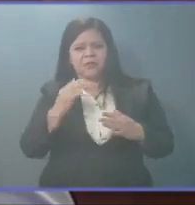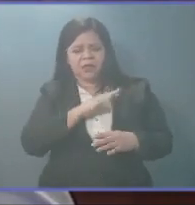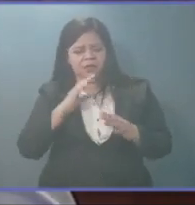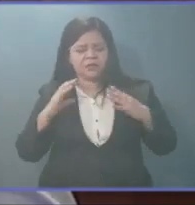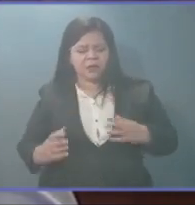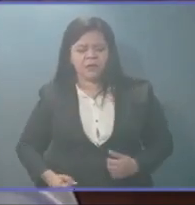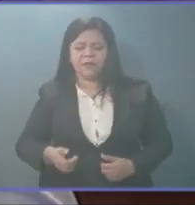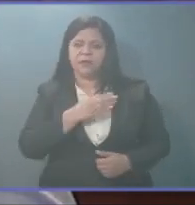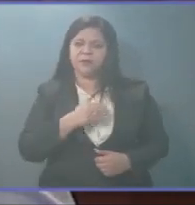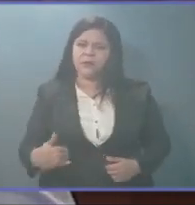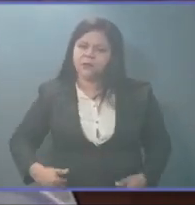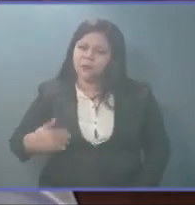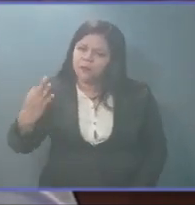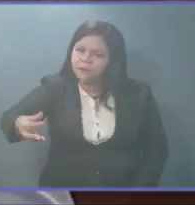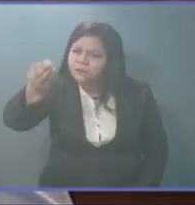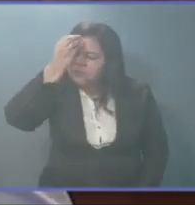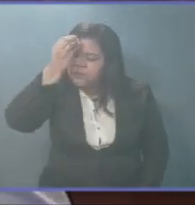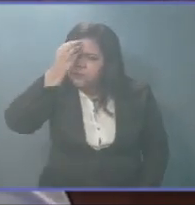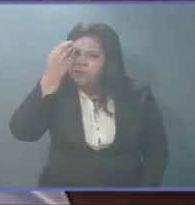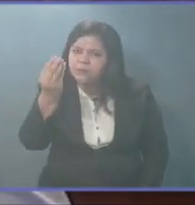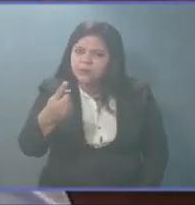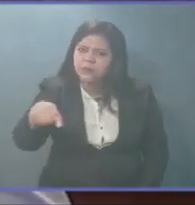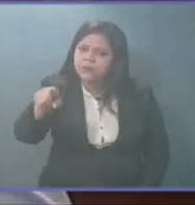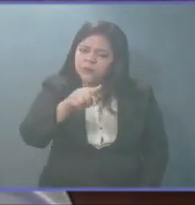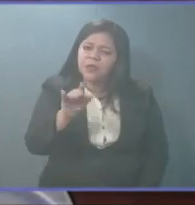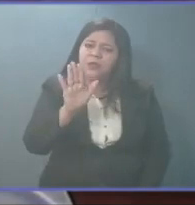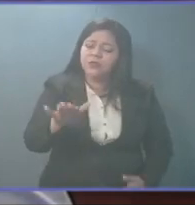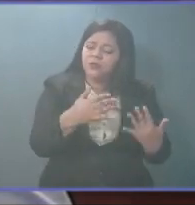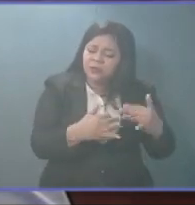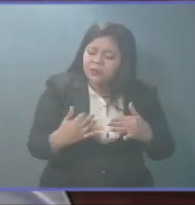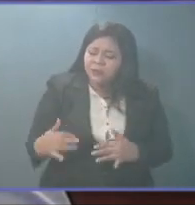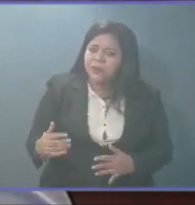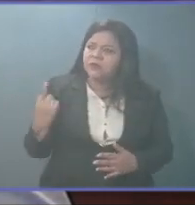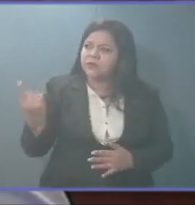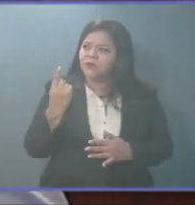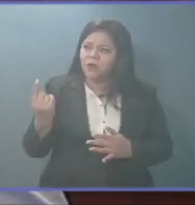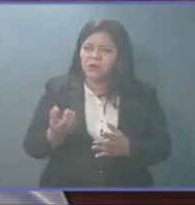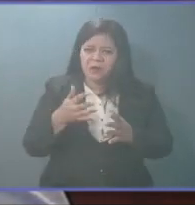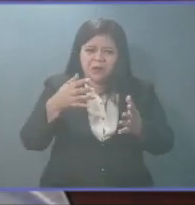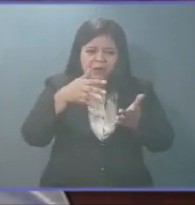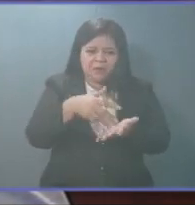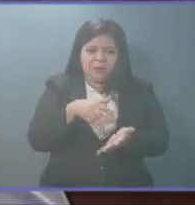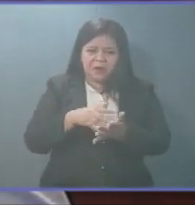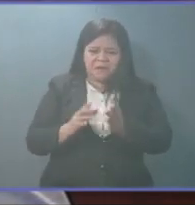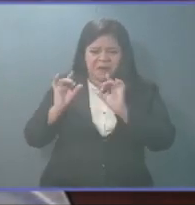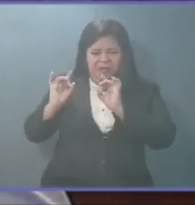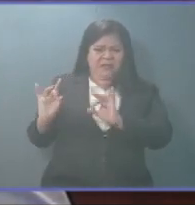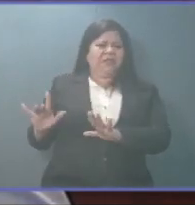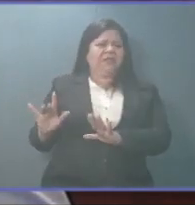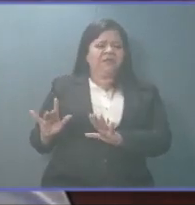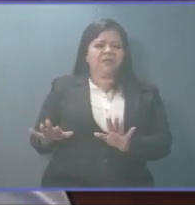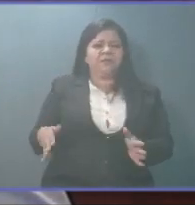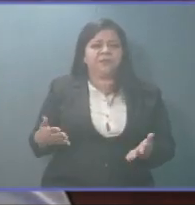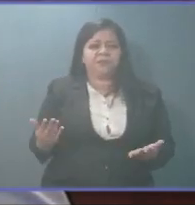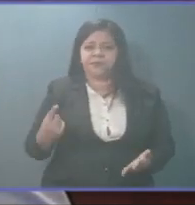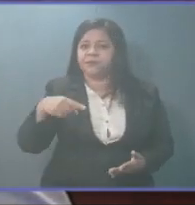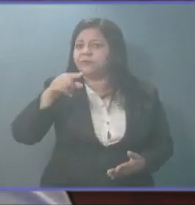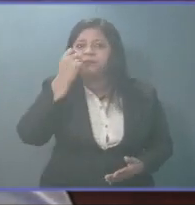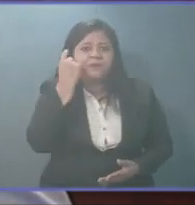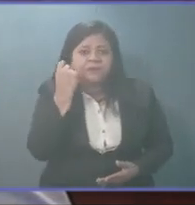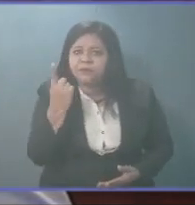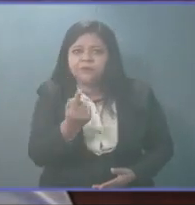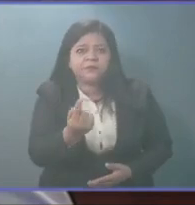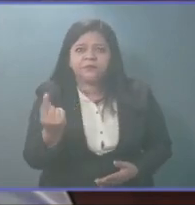Bukele. Recapaciten todos ustedes, sus acciones solo generan el rechazo colectivo, porque no entienden a la